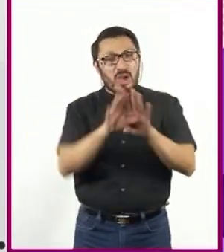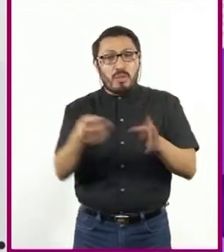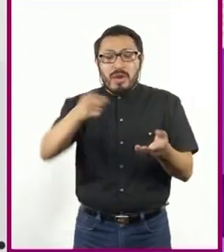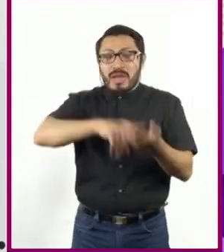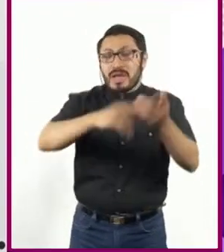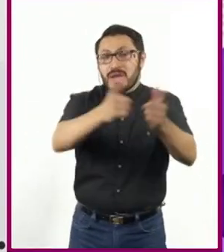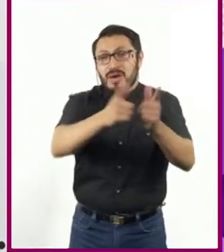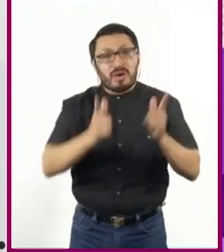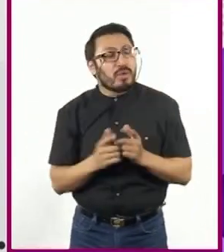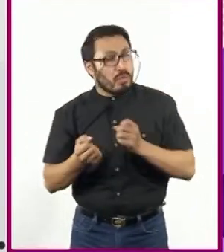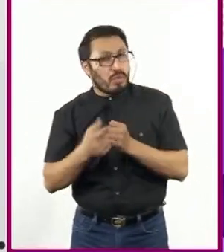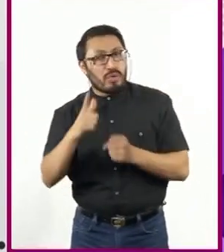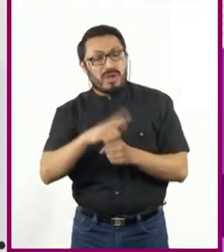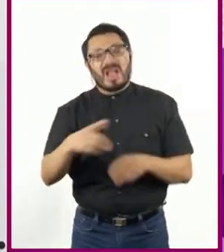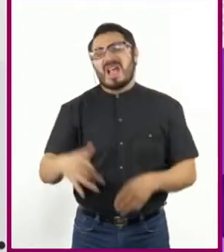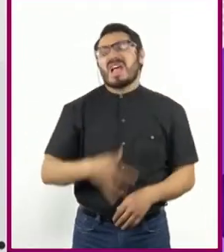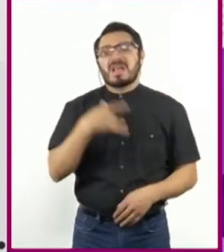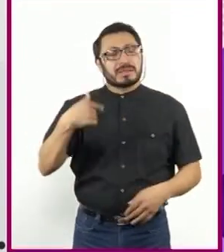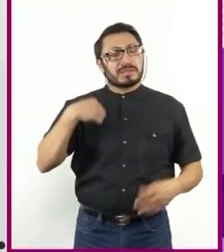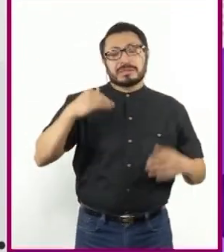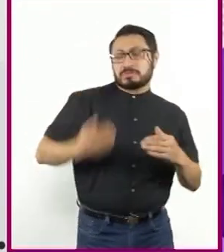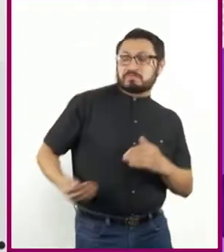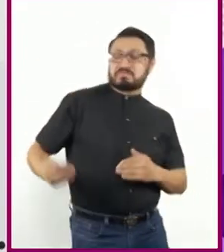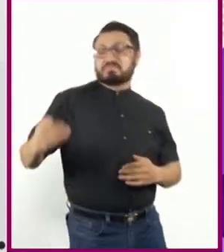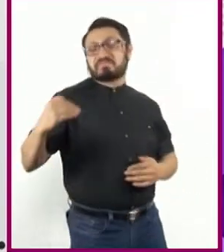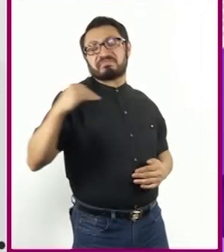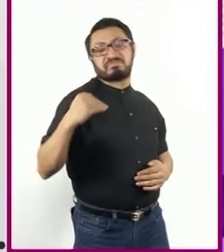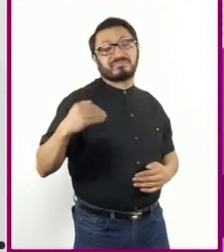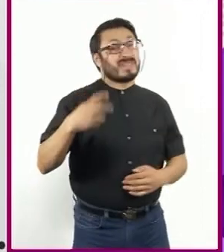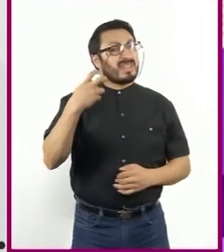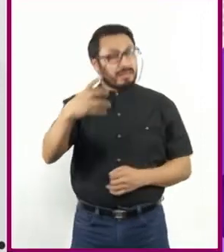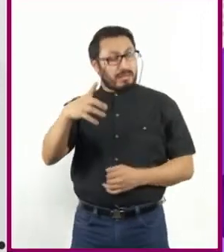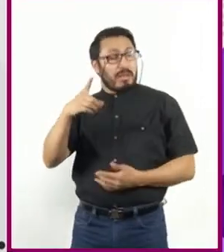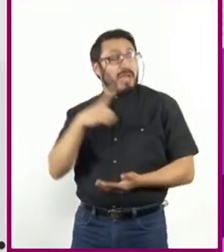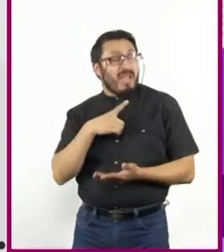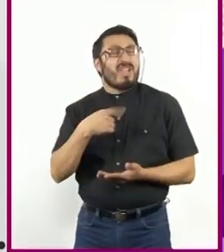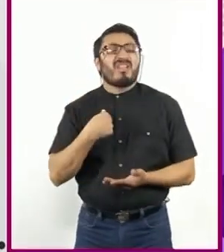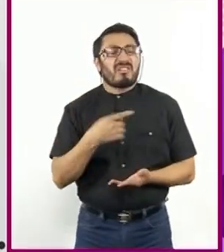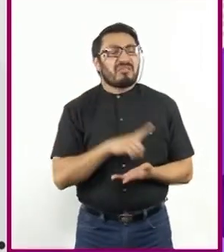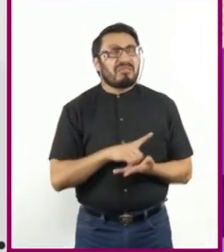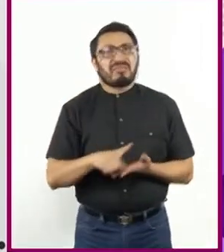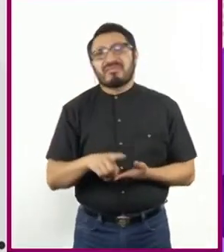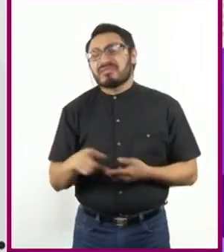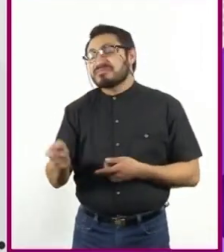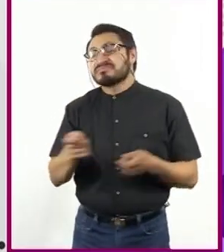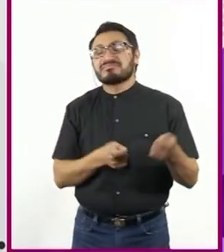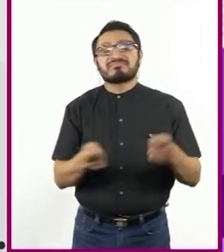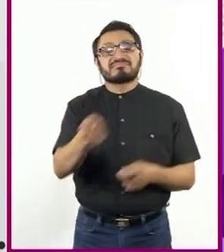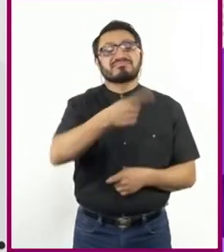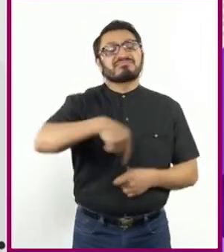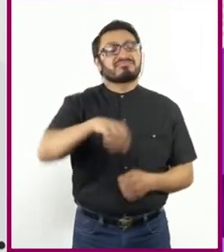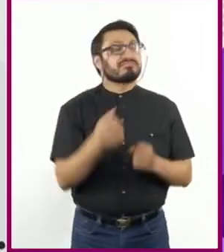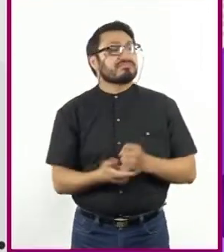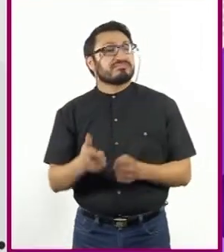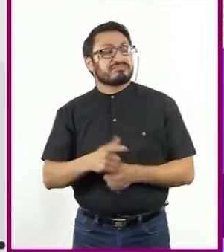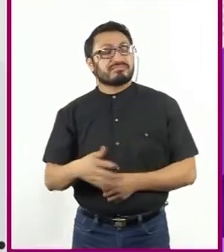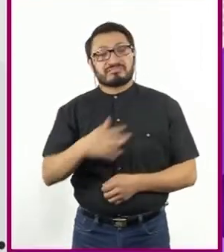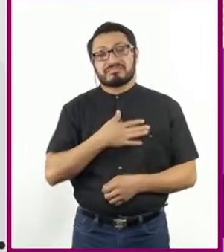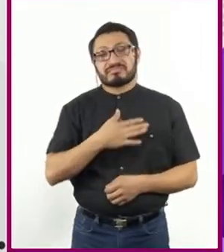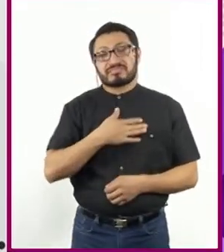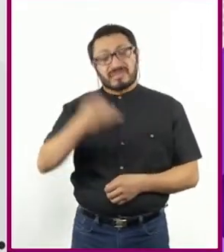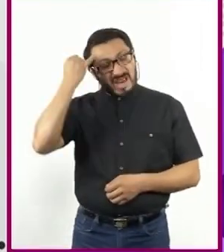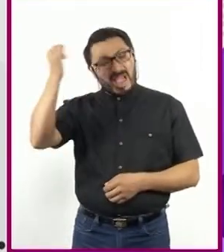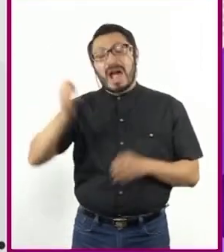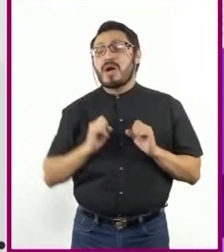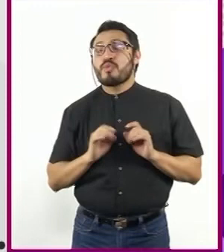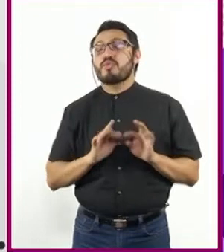grupo social se sentían superiores a otros, con el derecho de dominar a otras sociedades y difundir sus